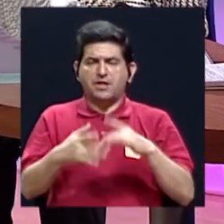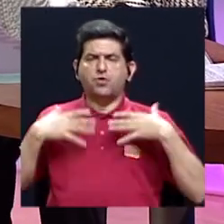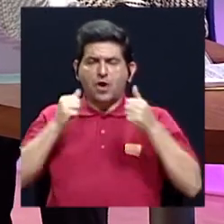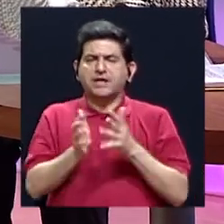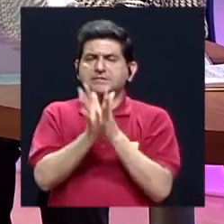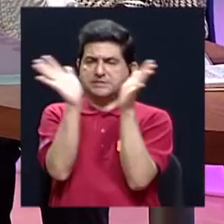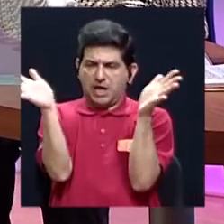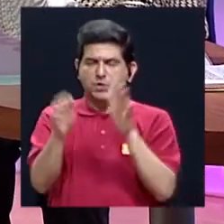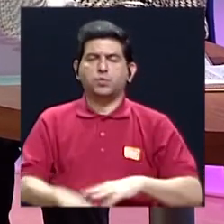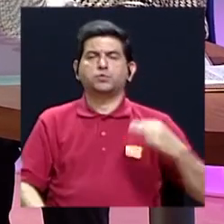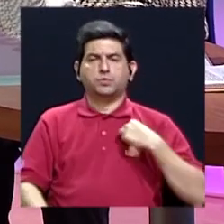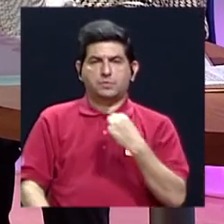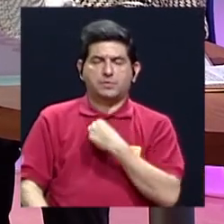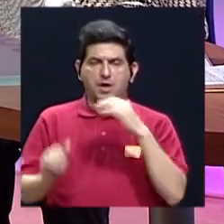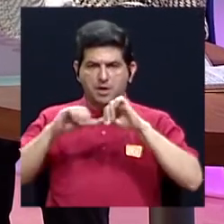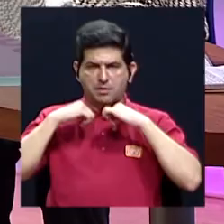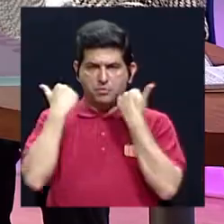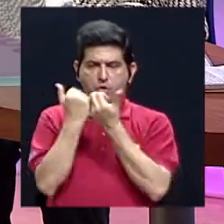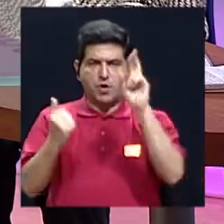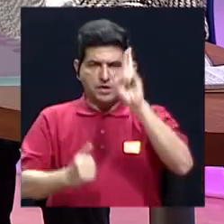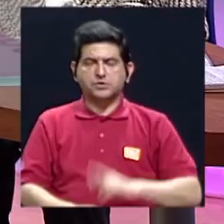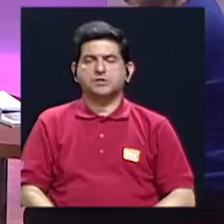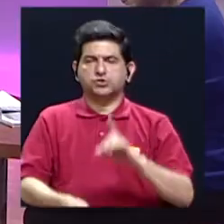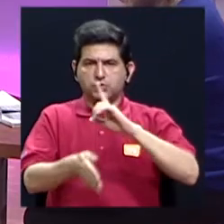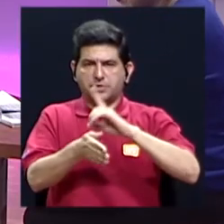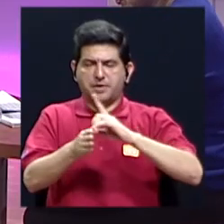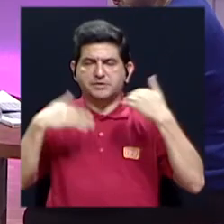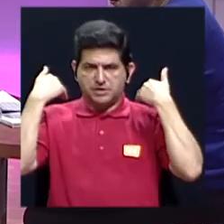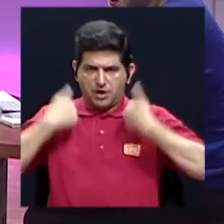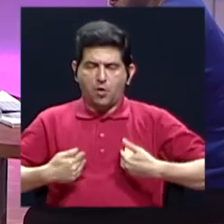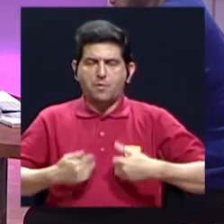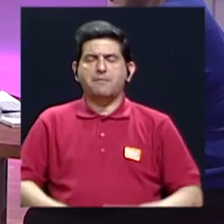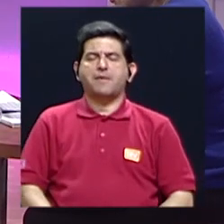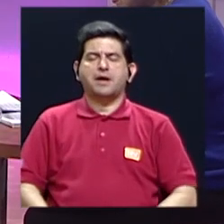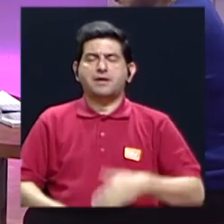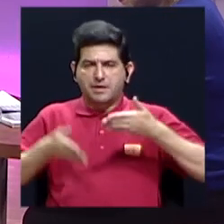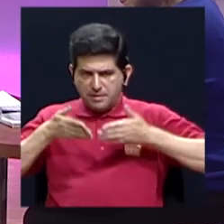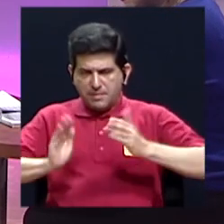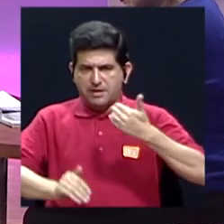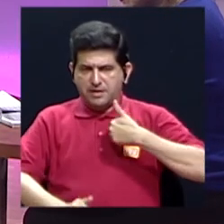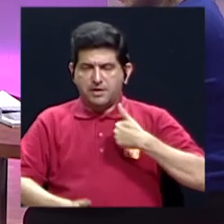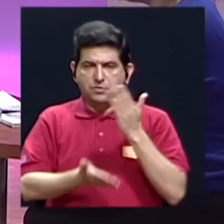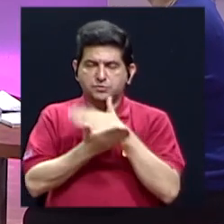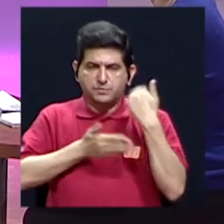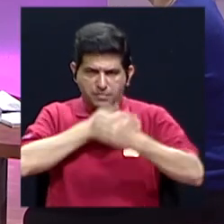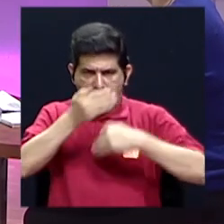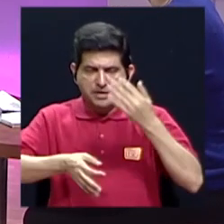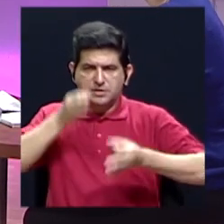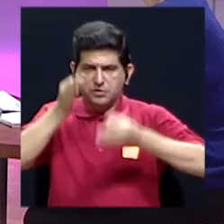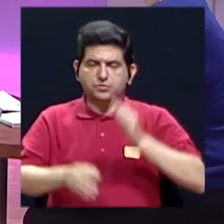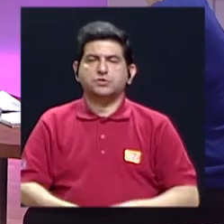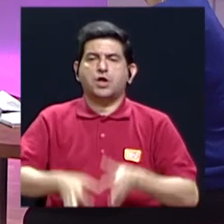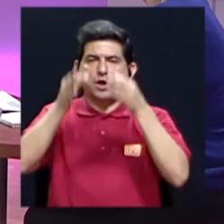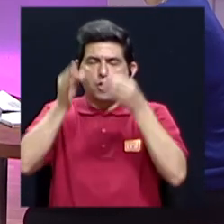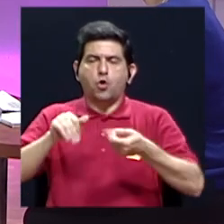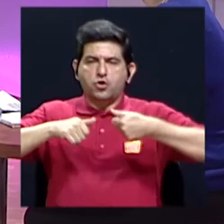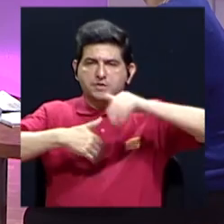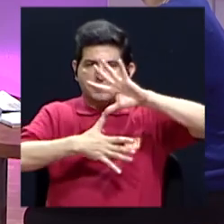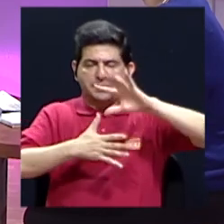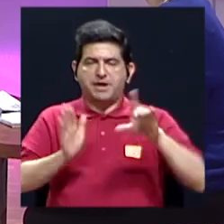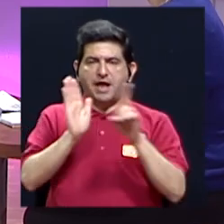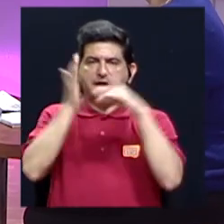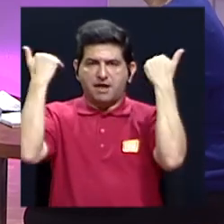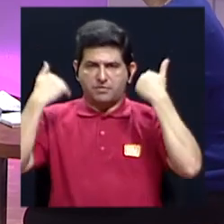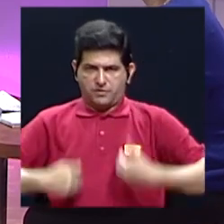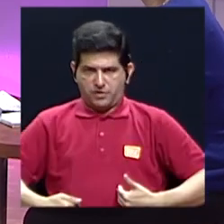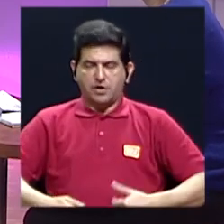salud pública, miembro de la Asociación Costarricense de Medicina Humana Reproductiva y acompañó parte del proceso judicial ante la Corte Interamericana de Derechos